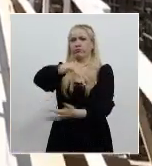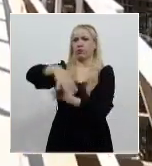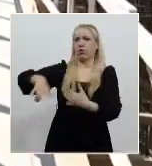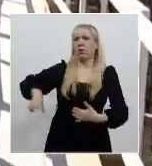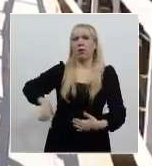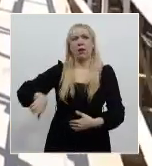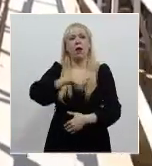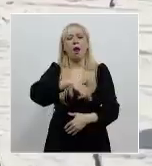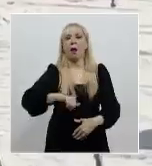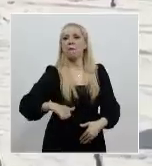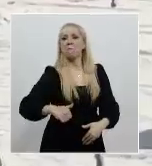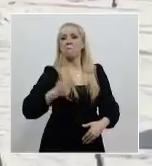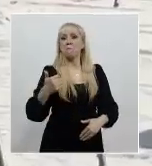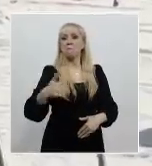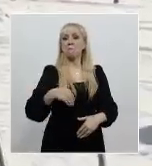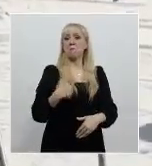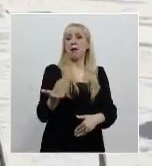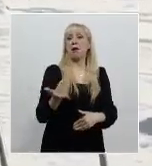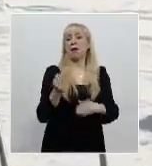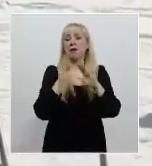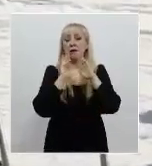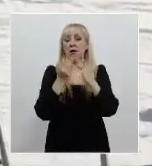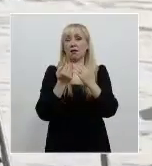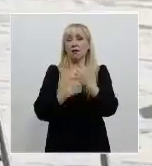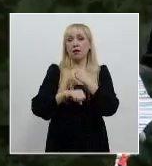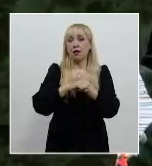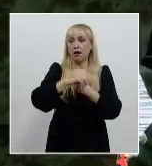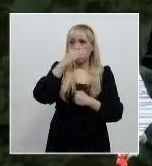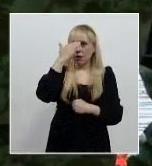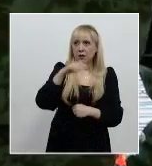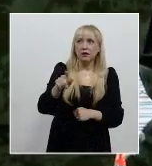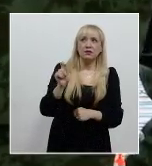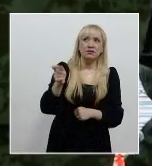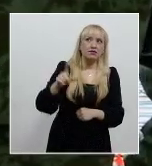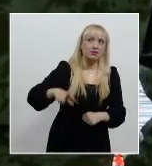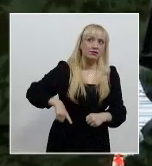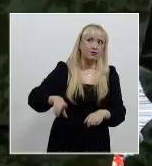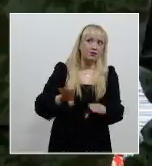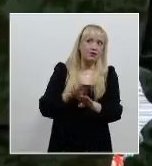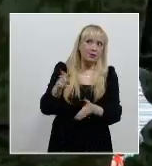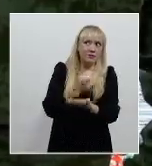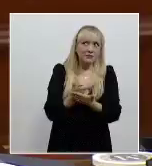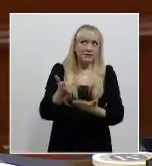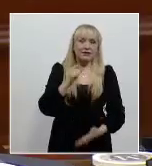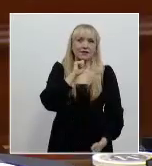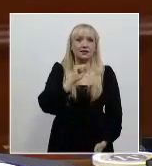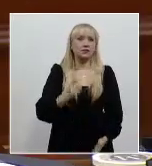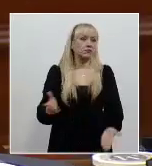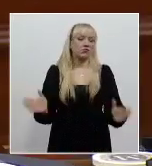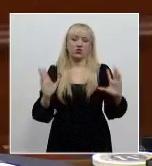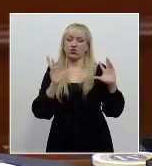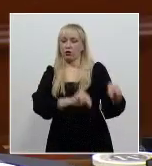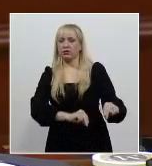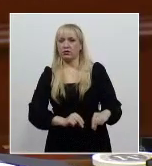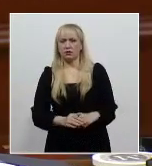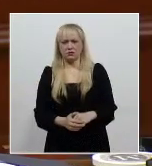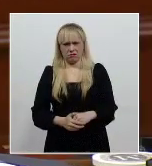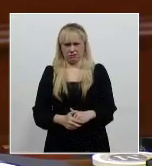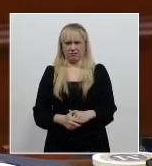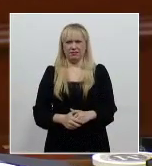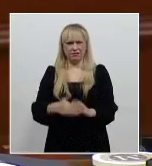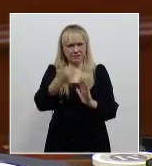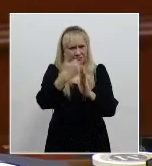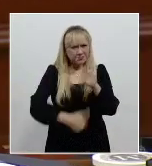aprovechados por la delincuencia organizada para conocer la capacidad de reacción del Estado mexicano. Ninguno de los documentos